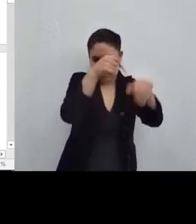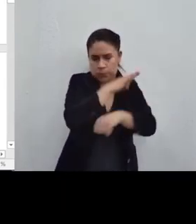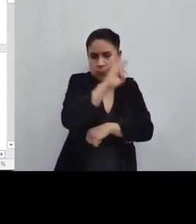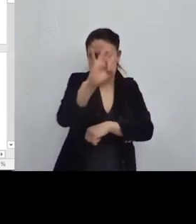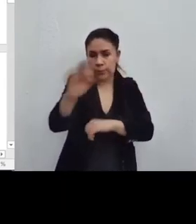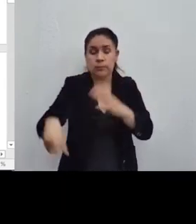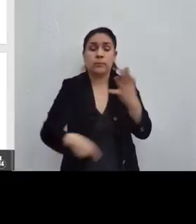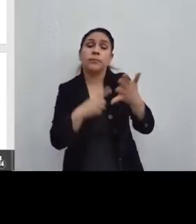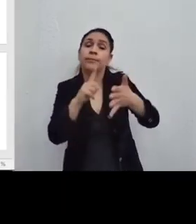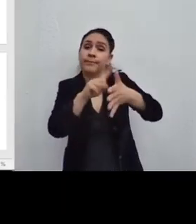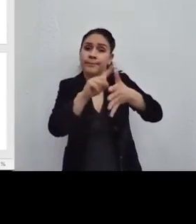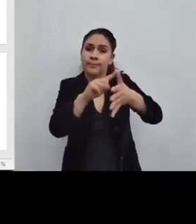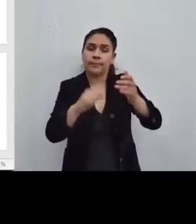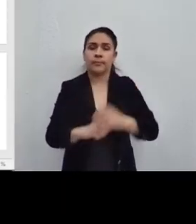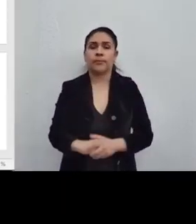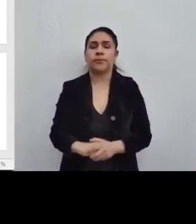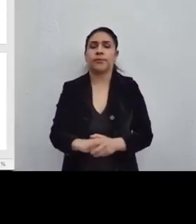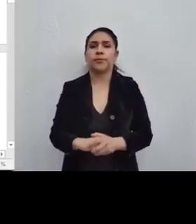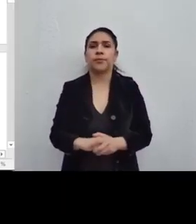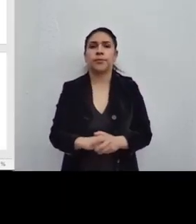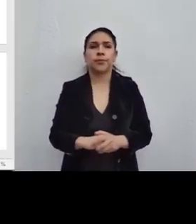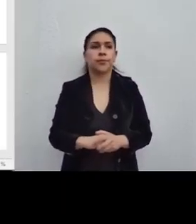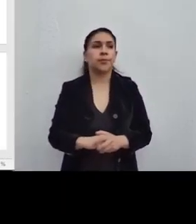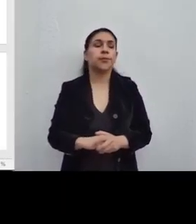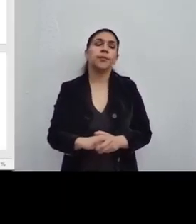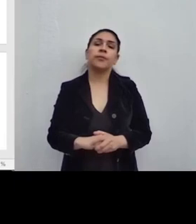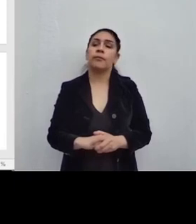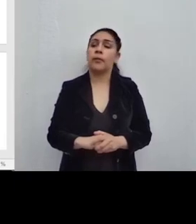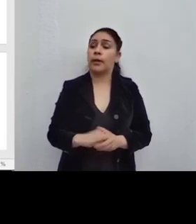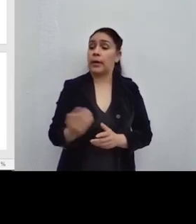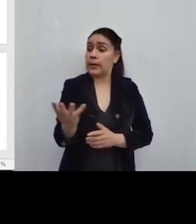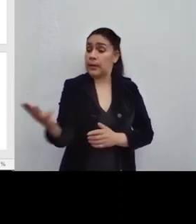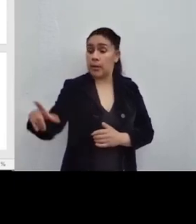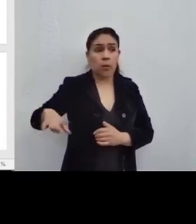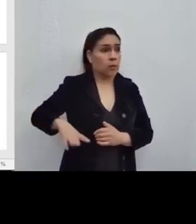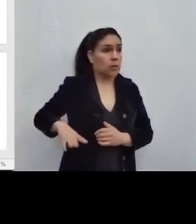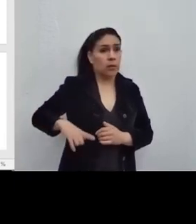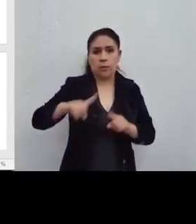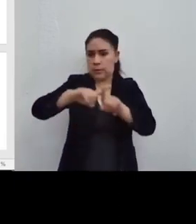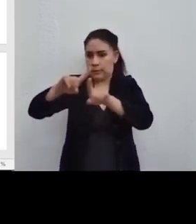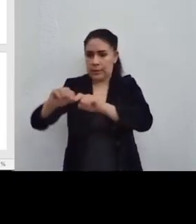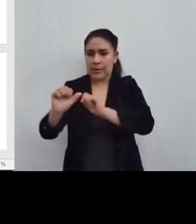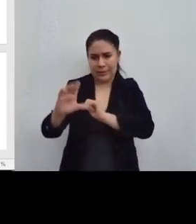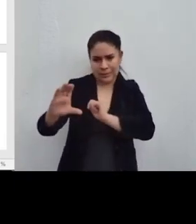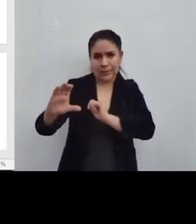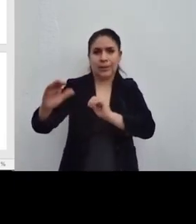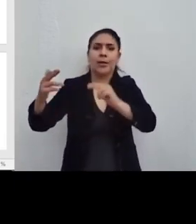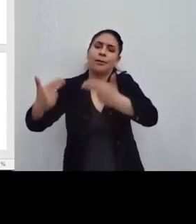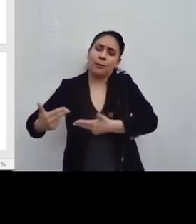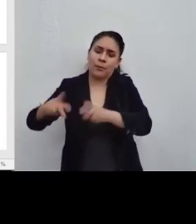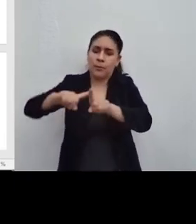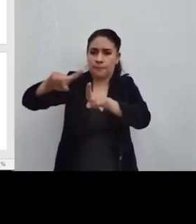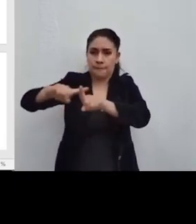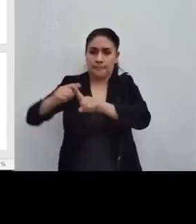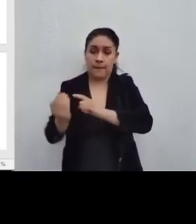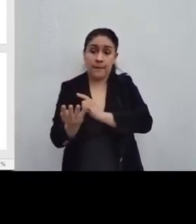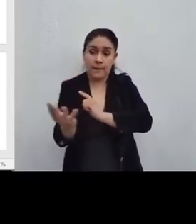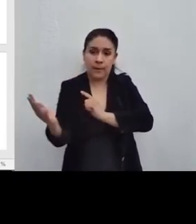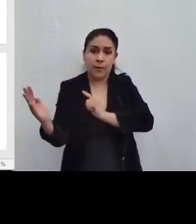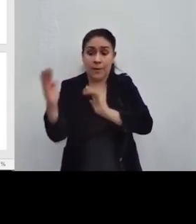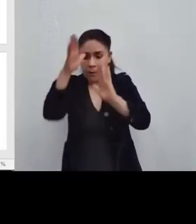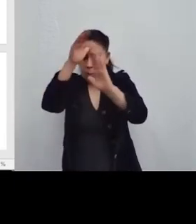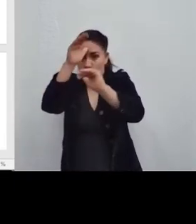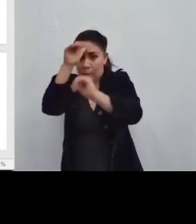Quinta, promover entre los poderes públicos y la sociedad civil acciones dirigidas a mejorar la condición